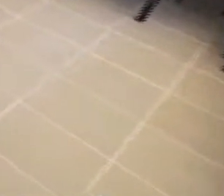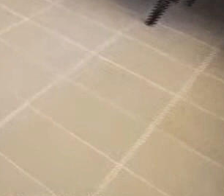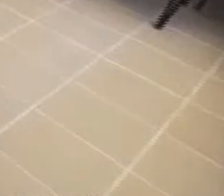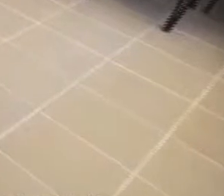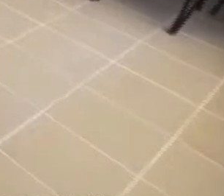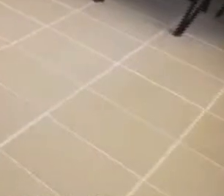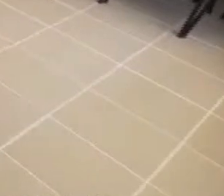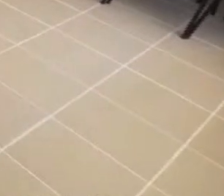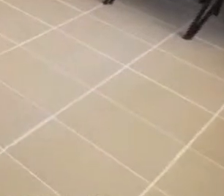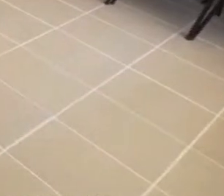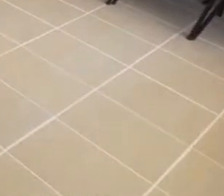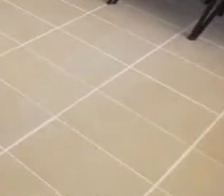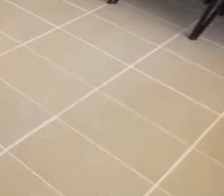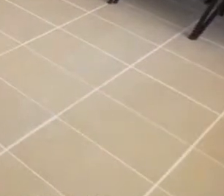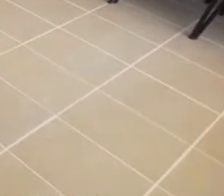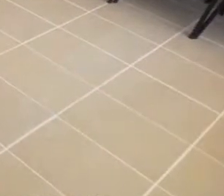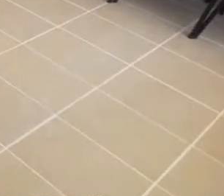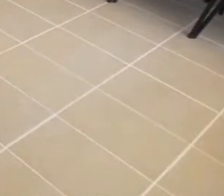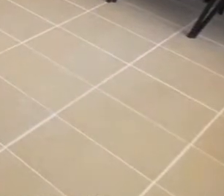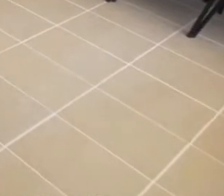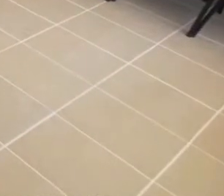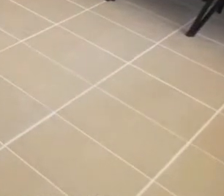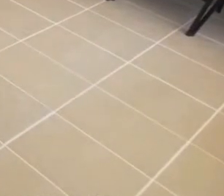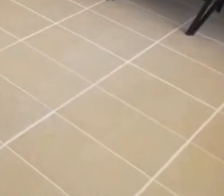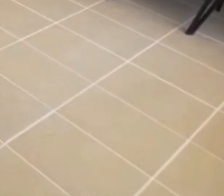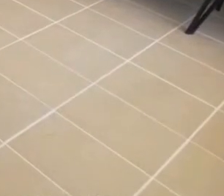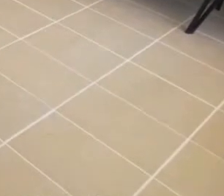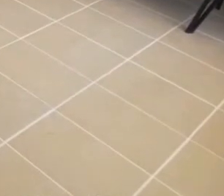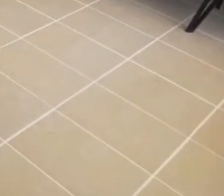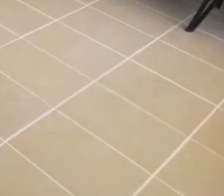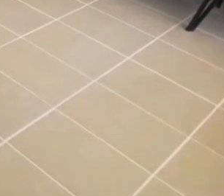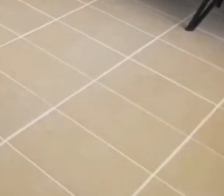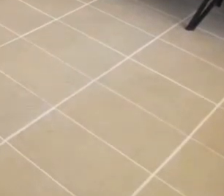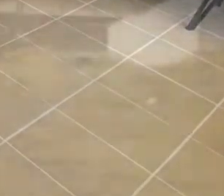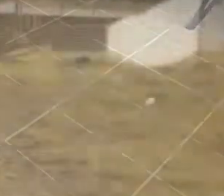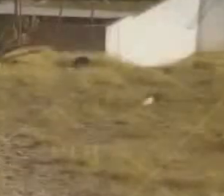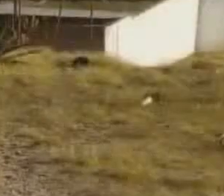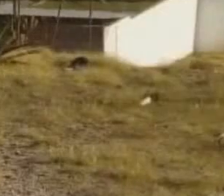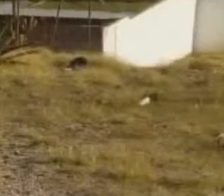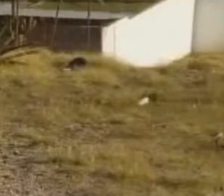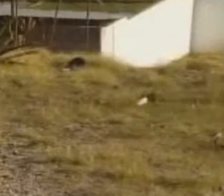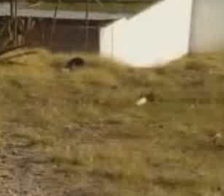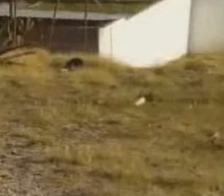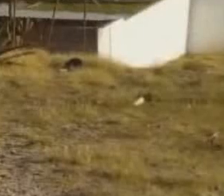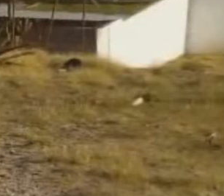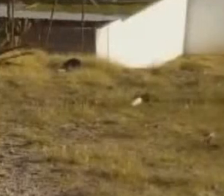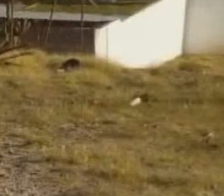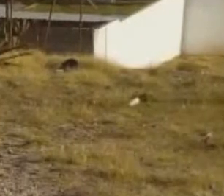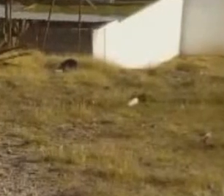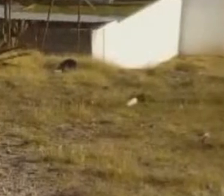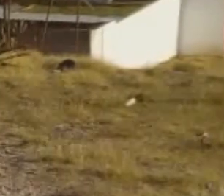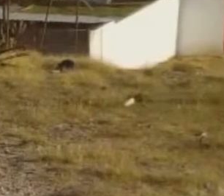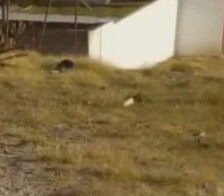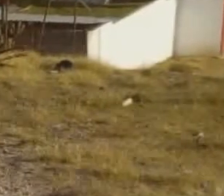familia de la escuela, pues ese recurso que nosotros tratamos de hacer lo más que podemos.